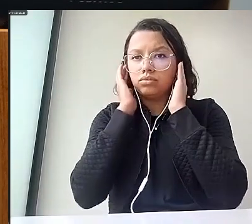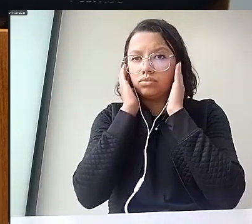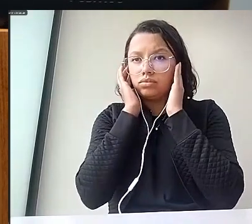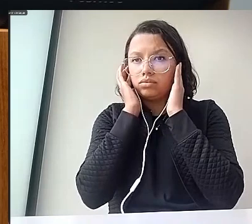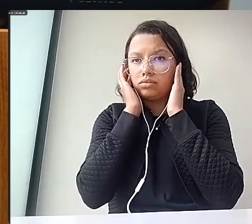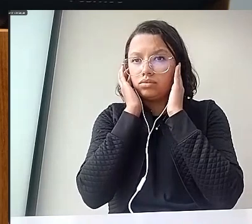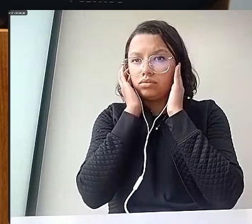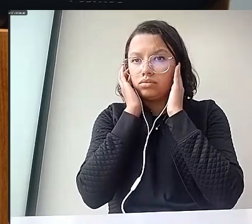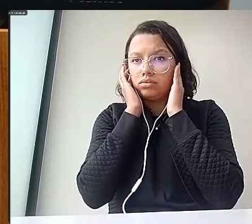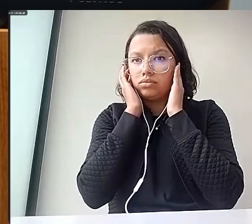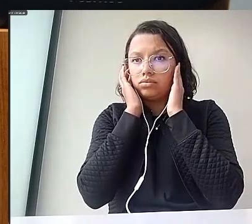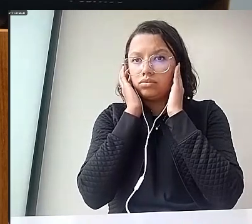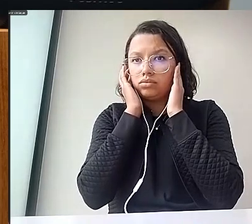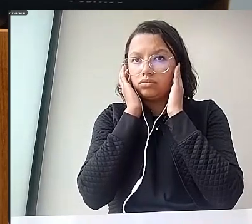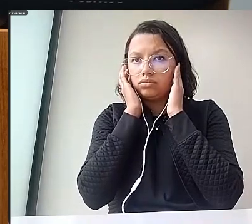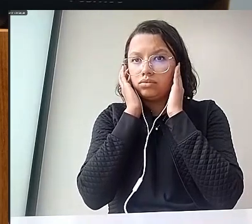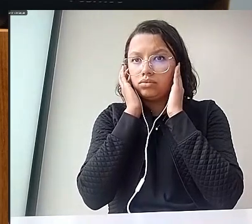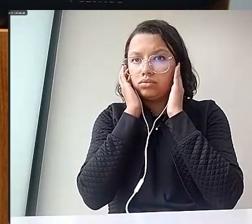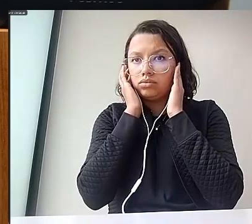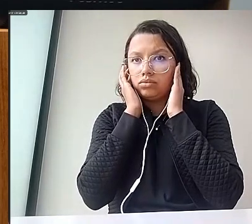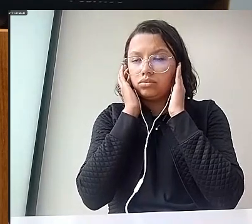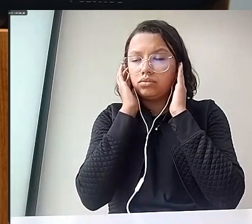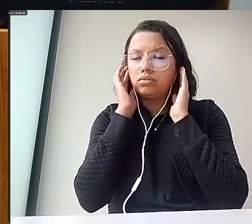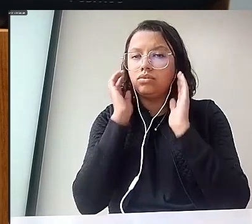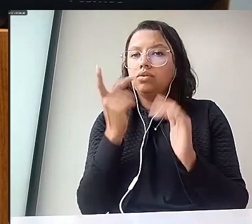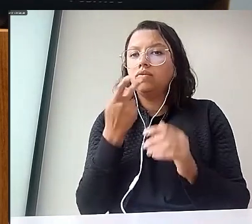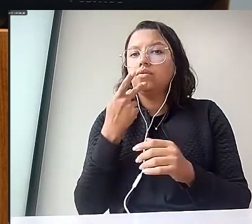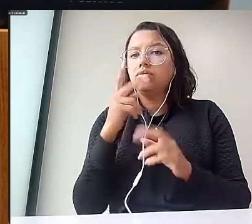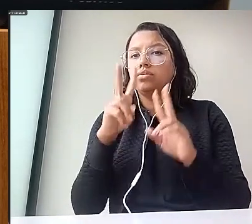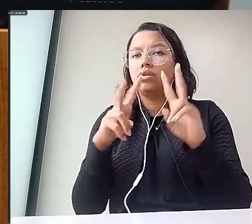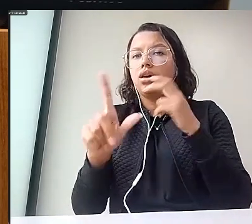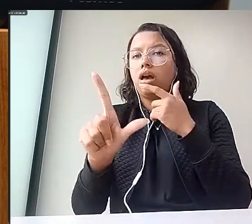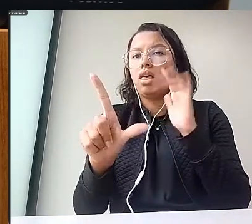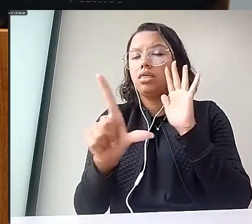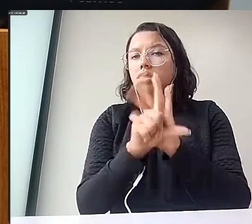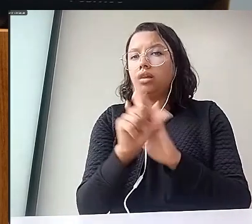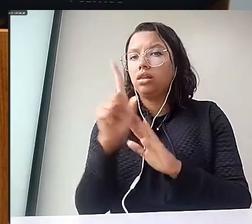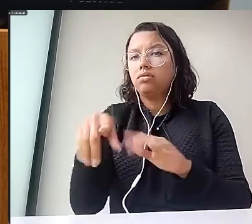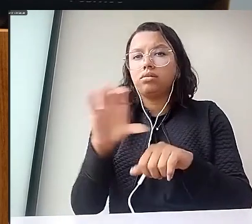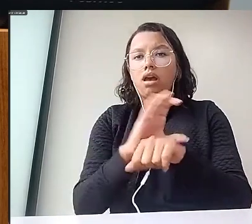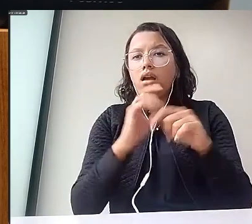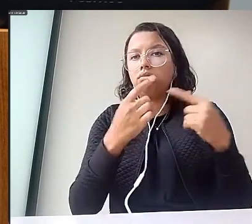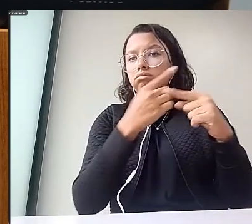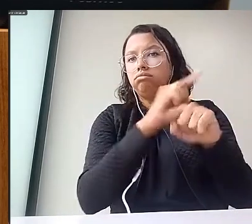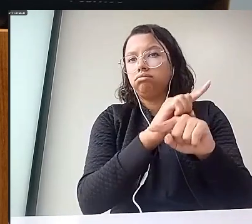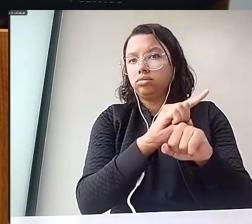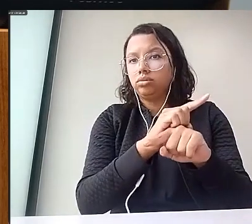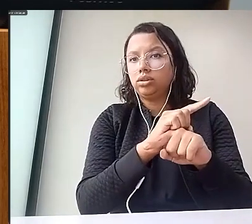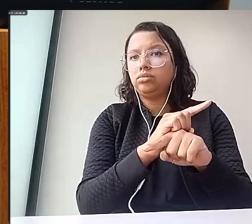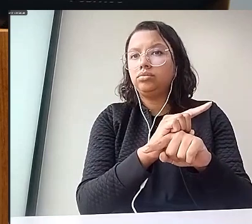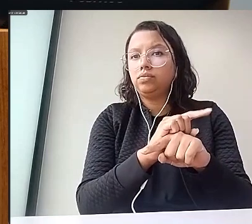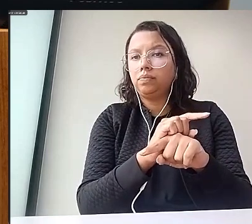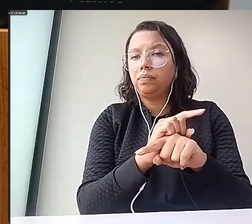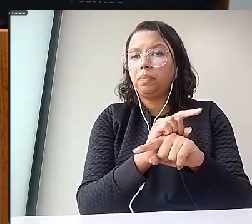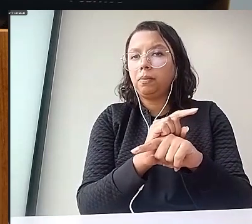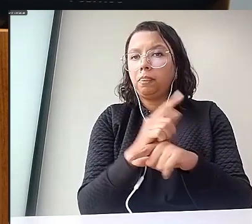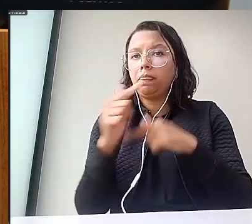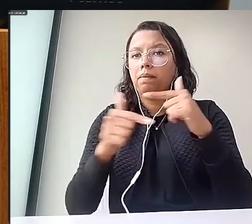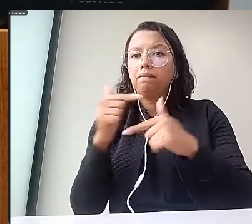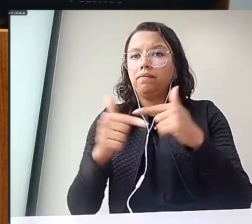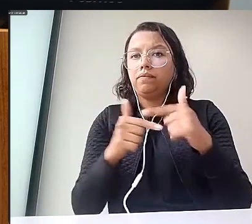dice que la ley es inconstitucional porque el legislador no ha ejercido su competencia de